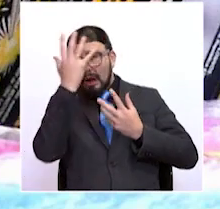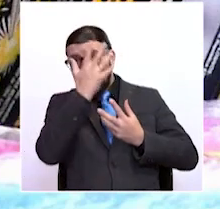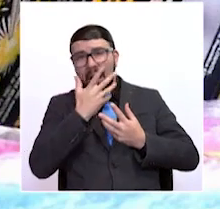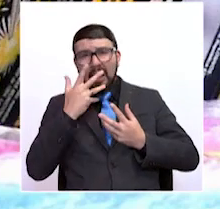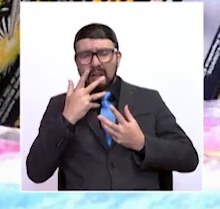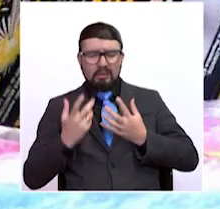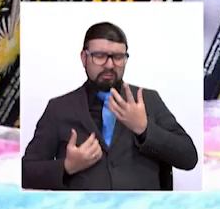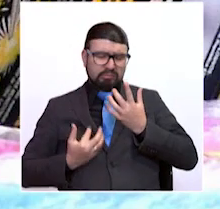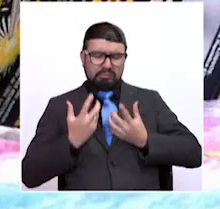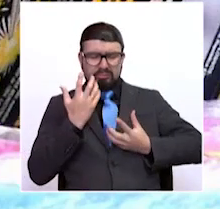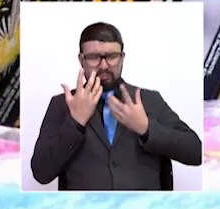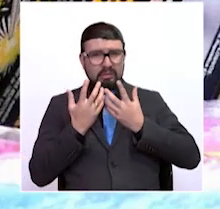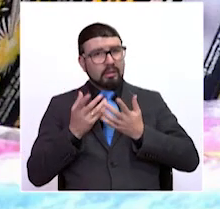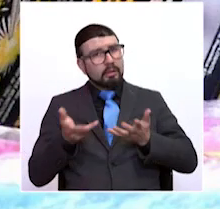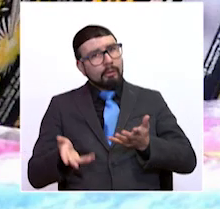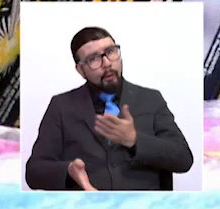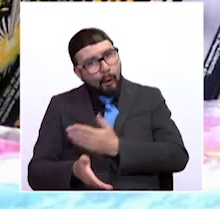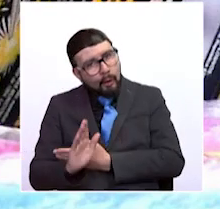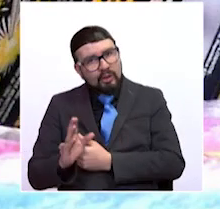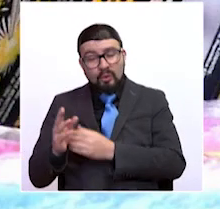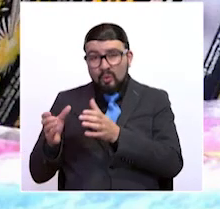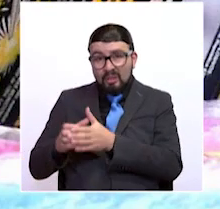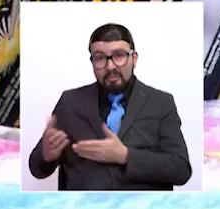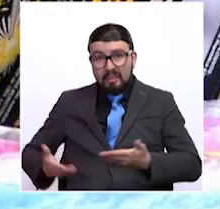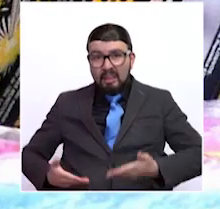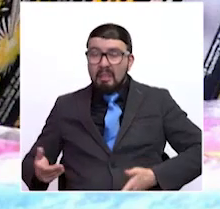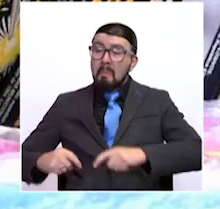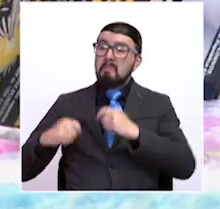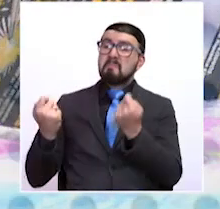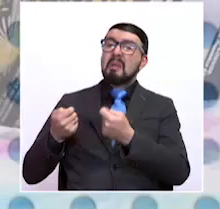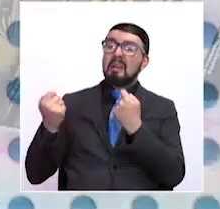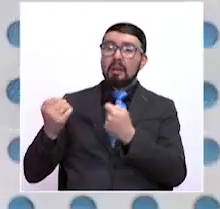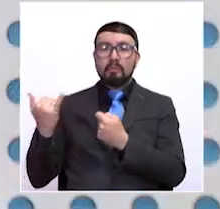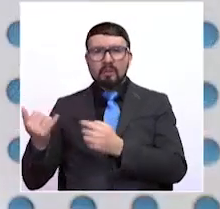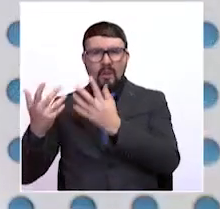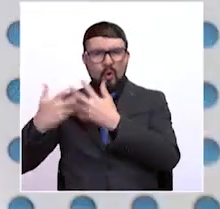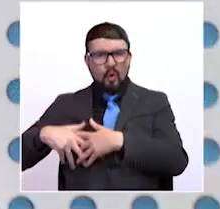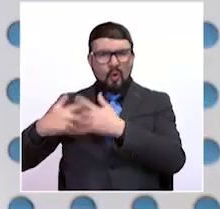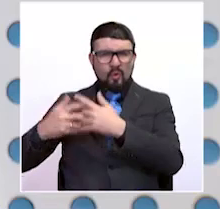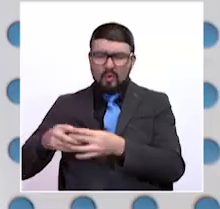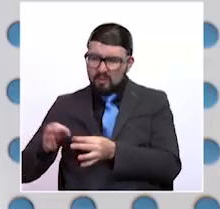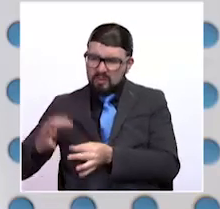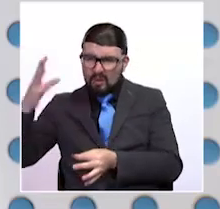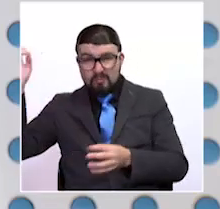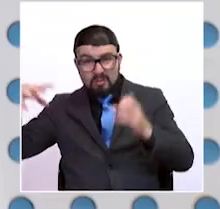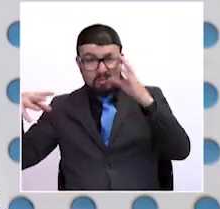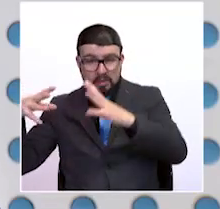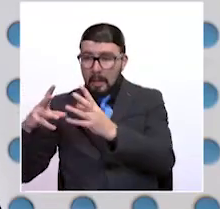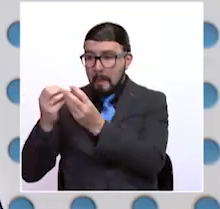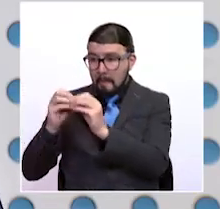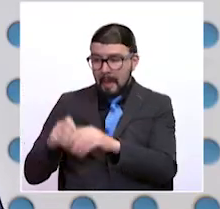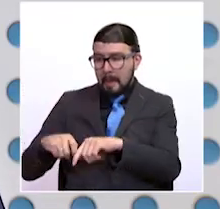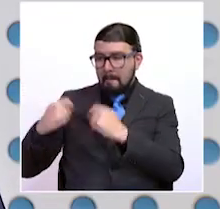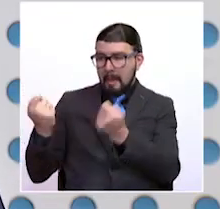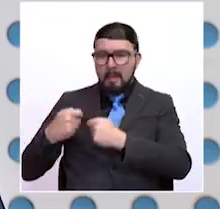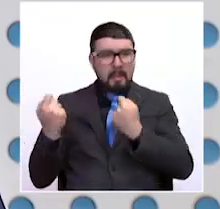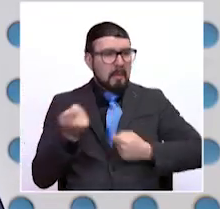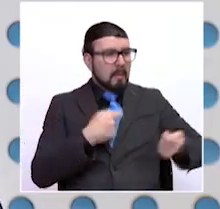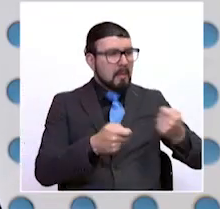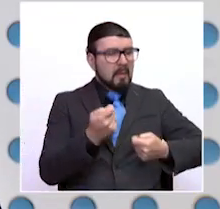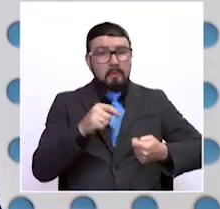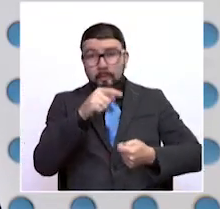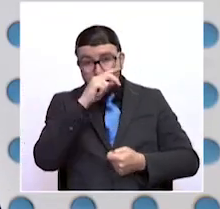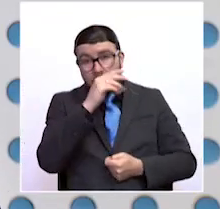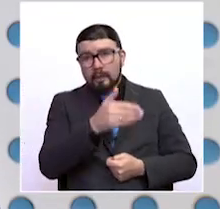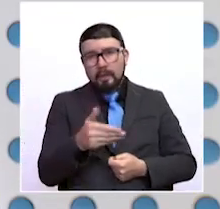continúan las fábricas de pólvora haciéndolas y vendiéndoles a estos niños y